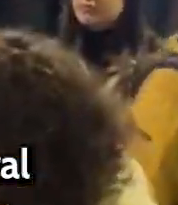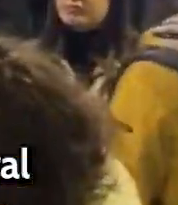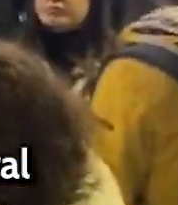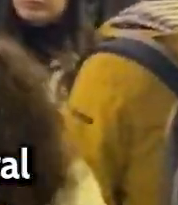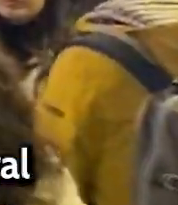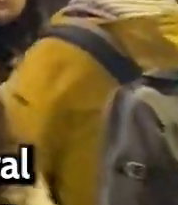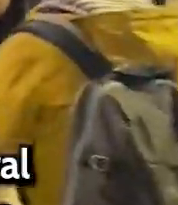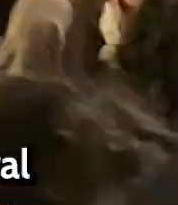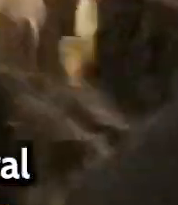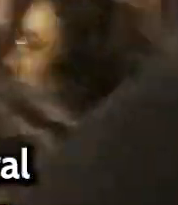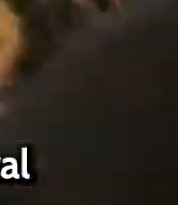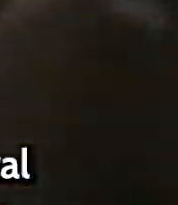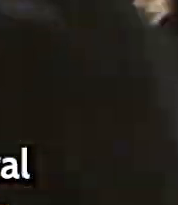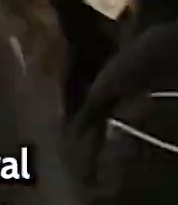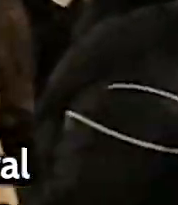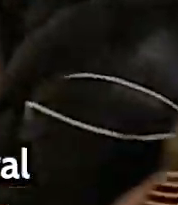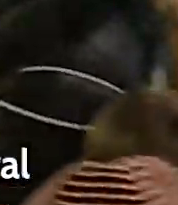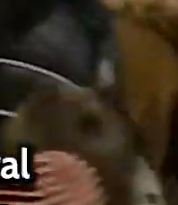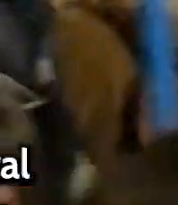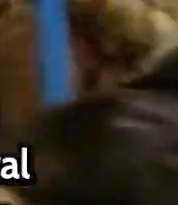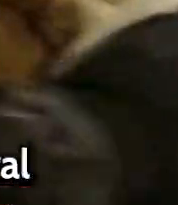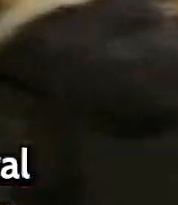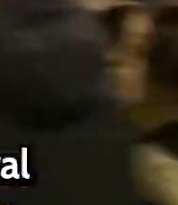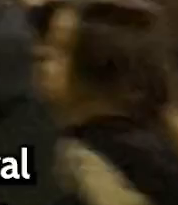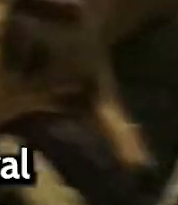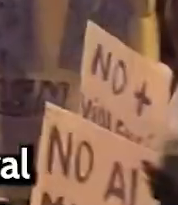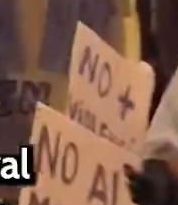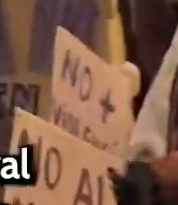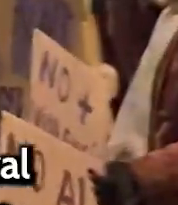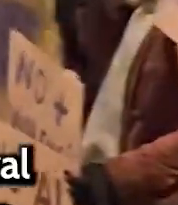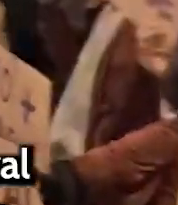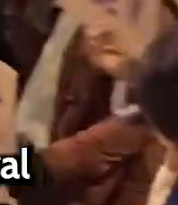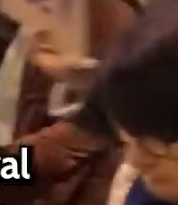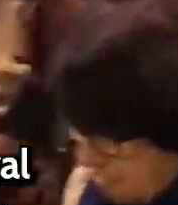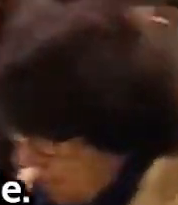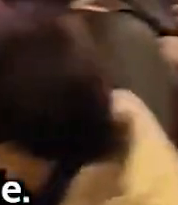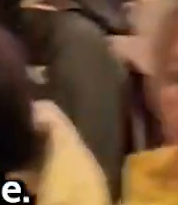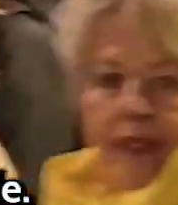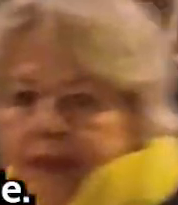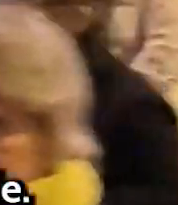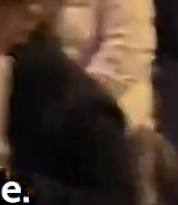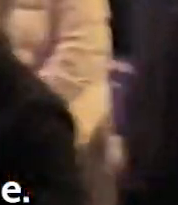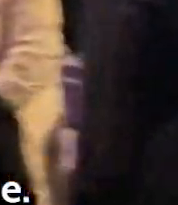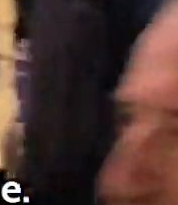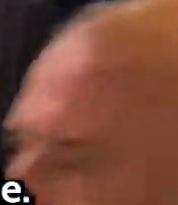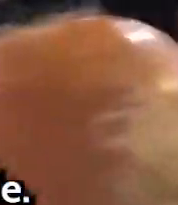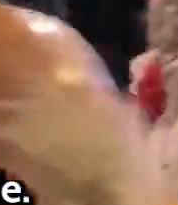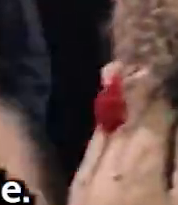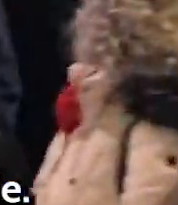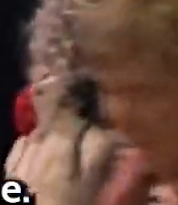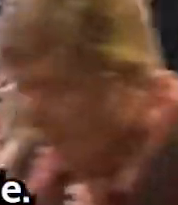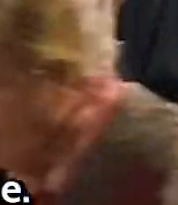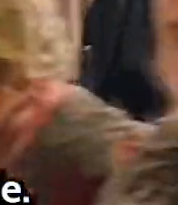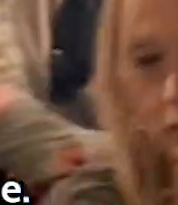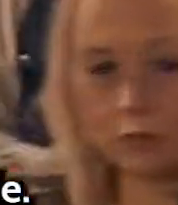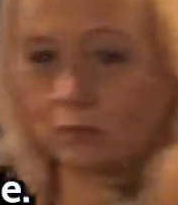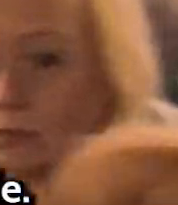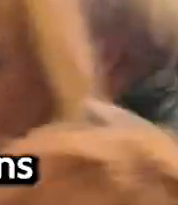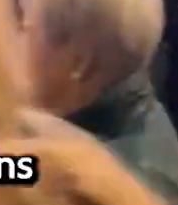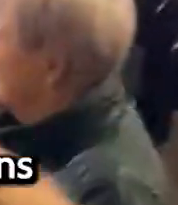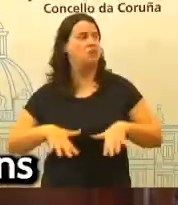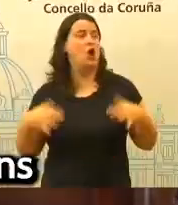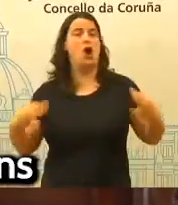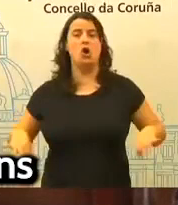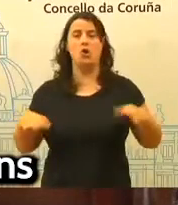esta violencia sucede porque es estructural tratase de una violencia que sistémica que está normalizada la sociedad